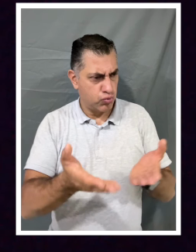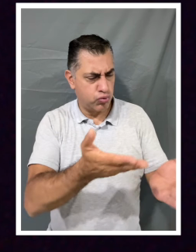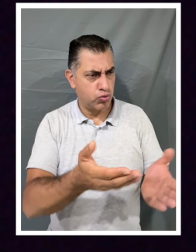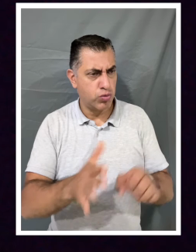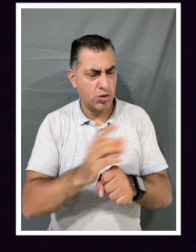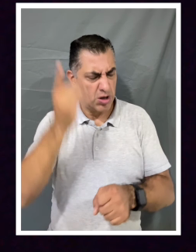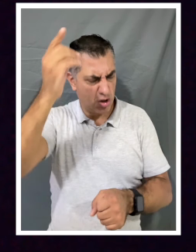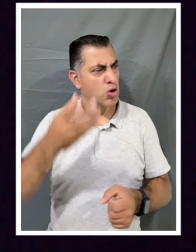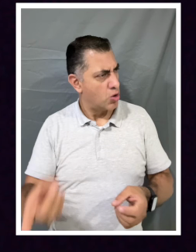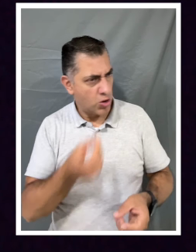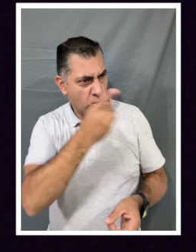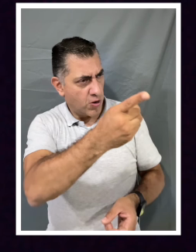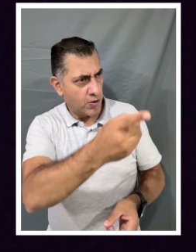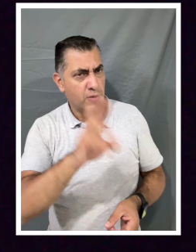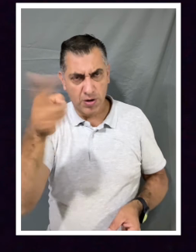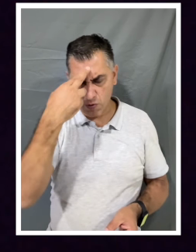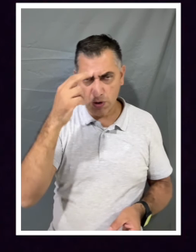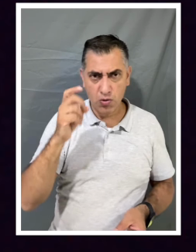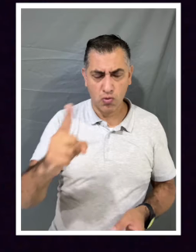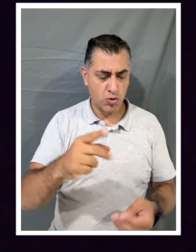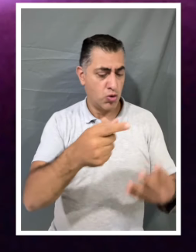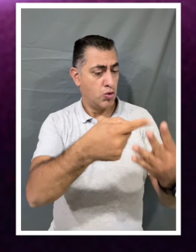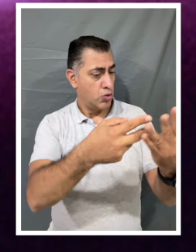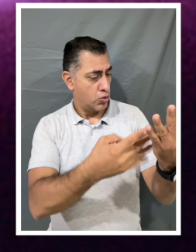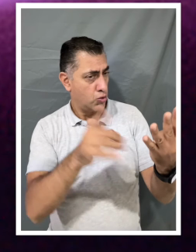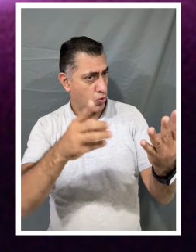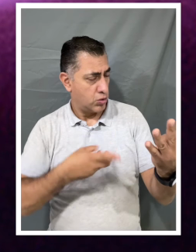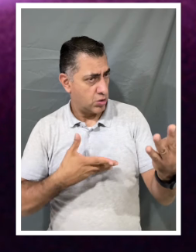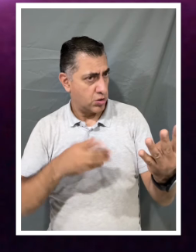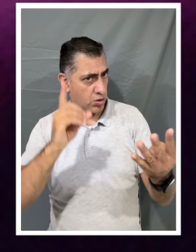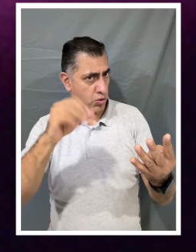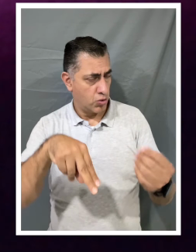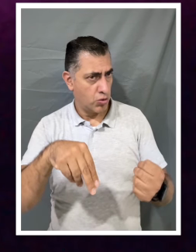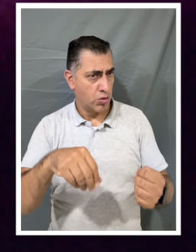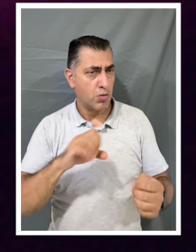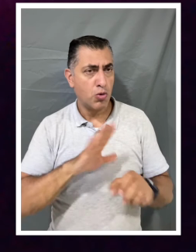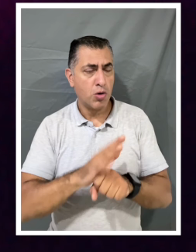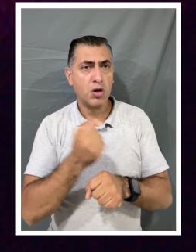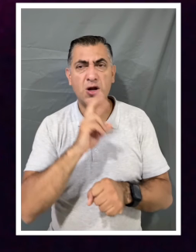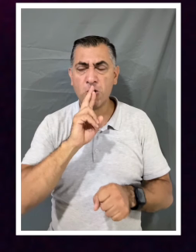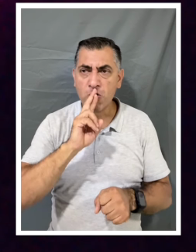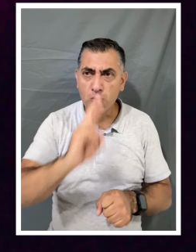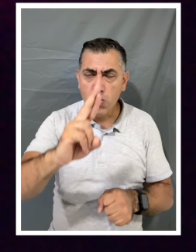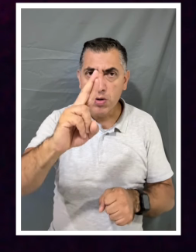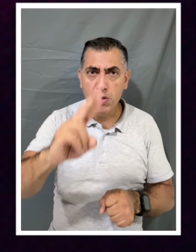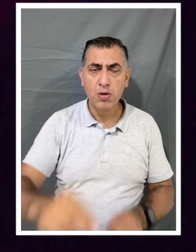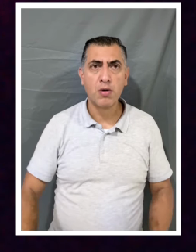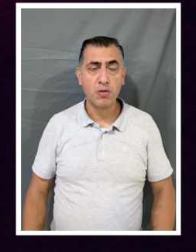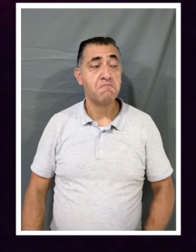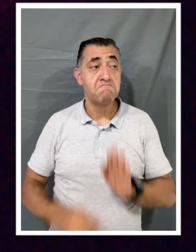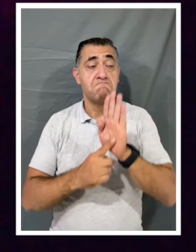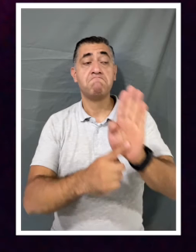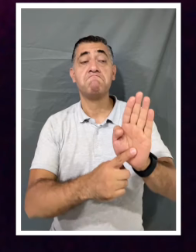mandato que Dios nos da pero acuérdate esto una característica de que tú tienes el don es que hay resultados